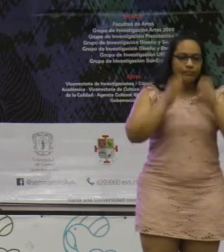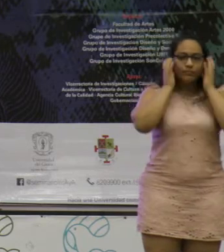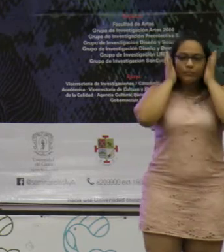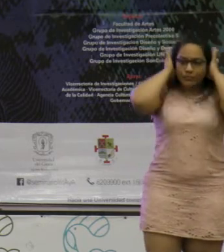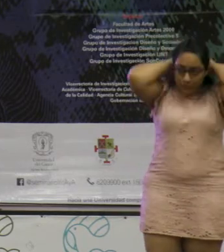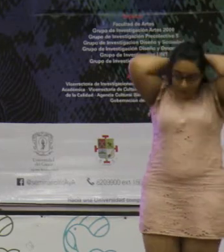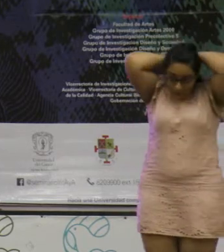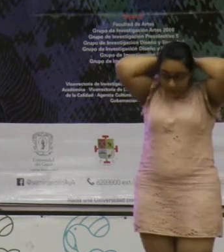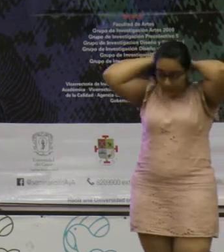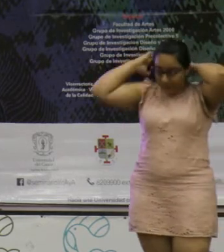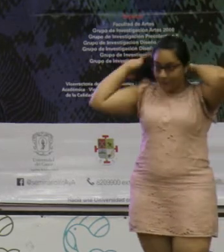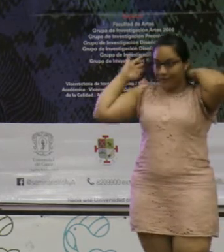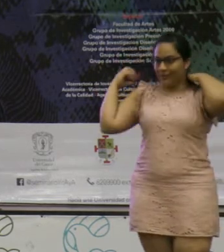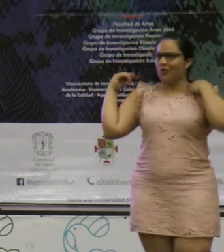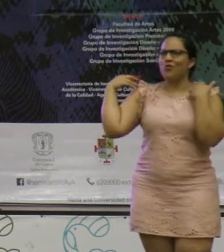Claudia, ¿cómo es? ¿Es así?